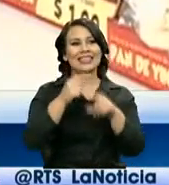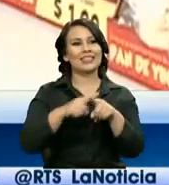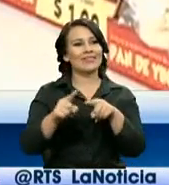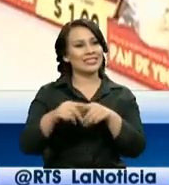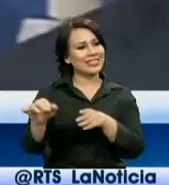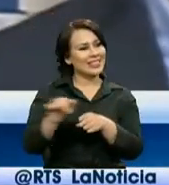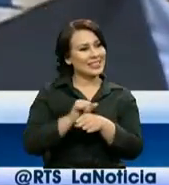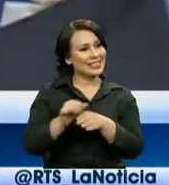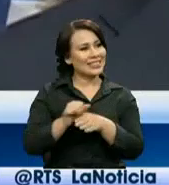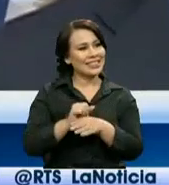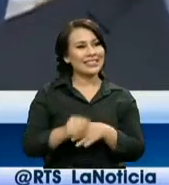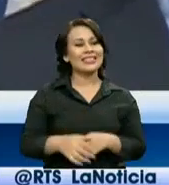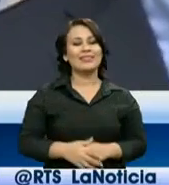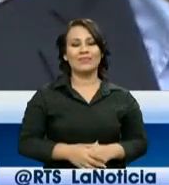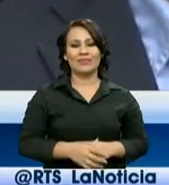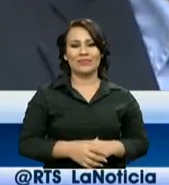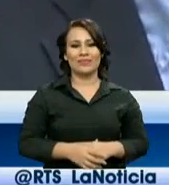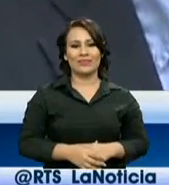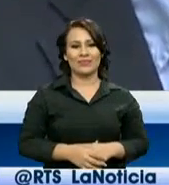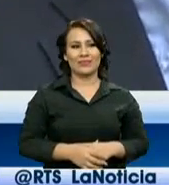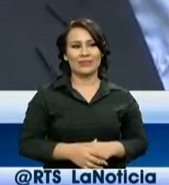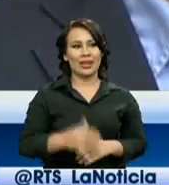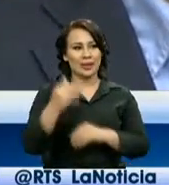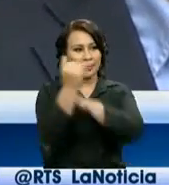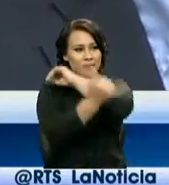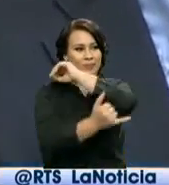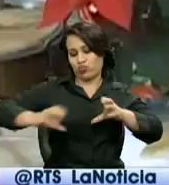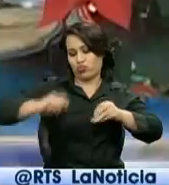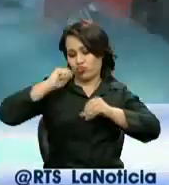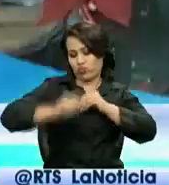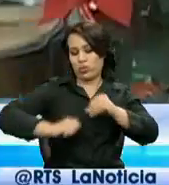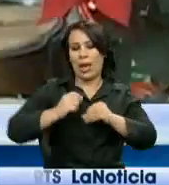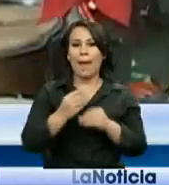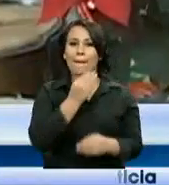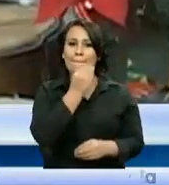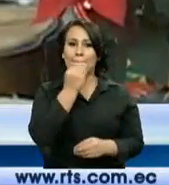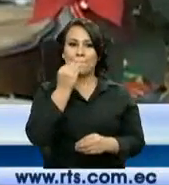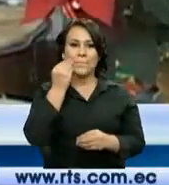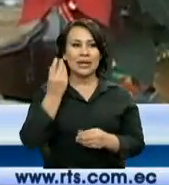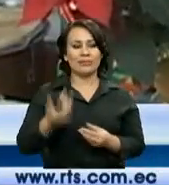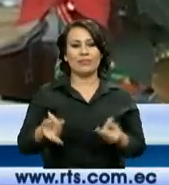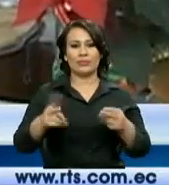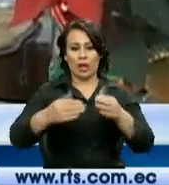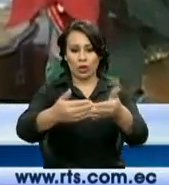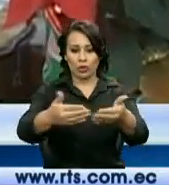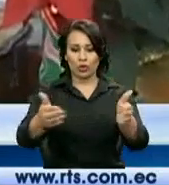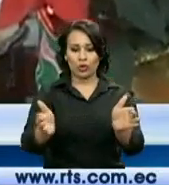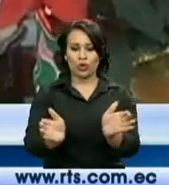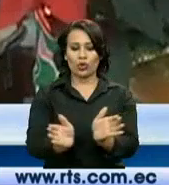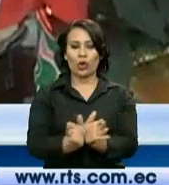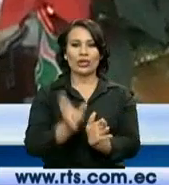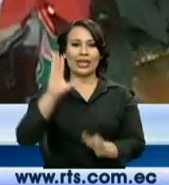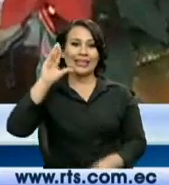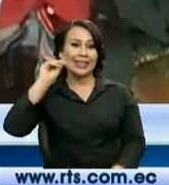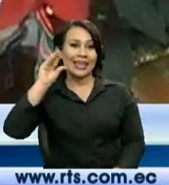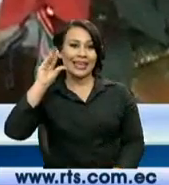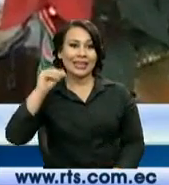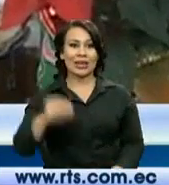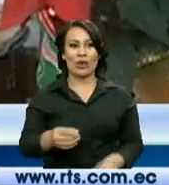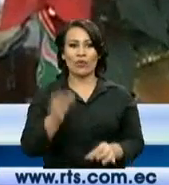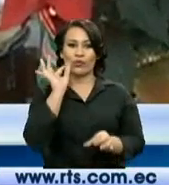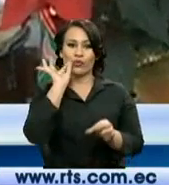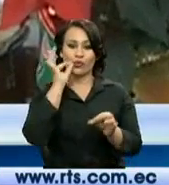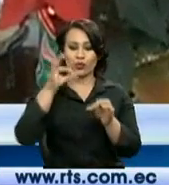emprendimientos. Sí, yo creo que el país para nosotros es la torta de Navidad, que se llama torta negra, con